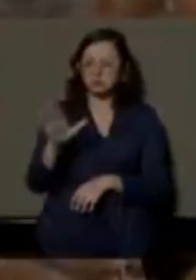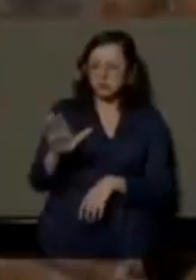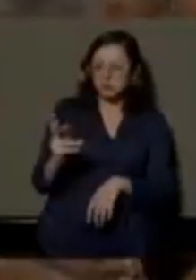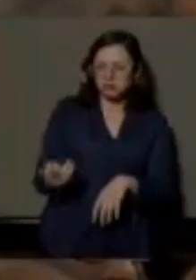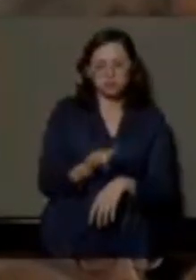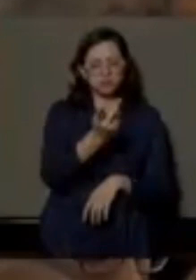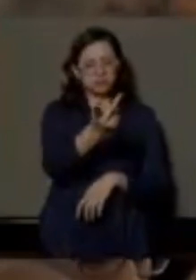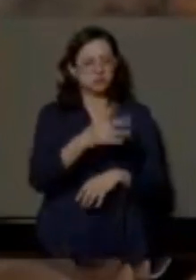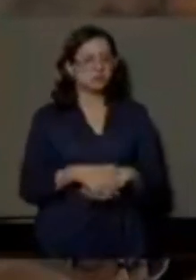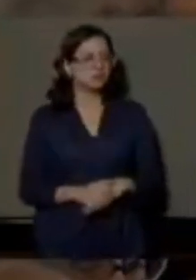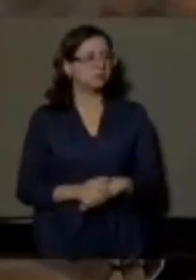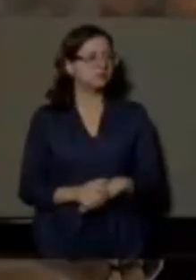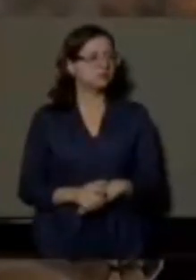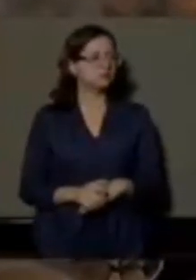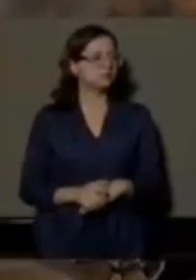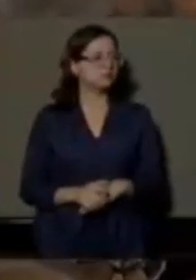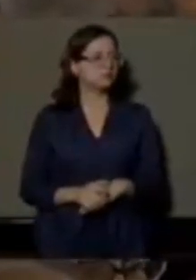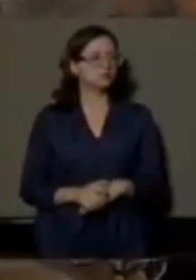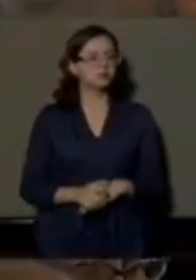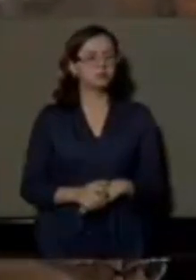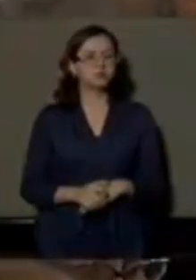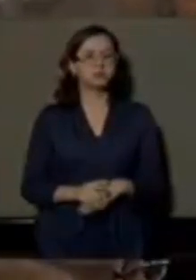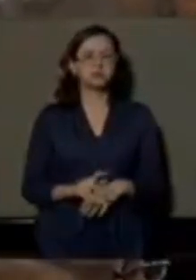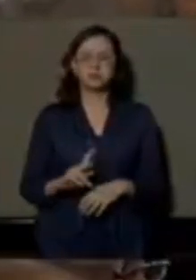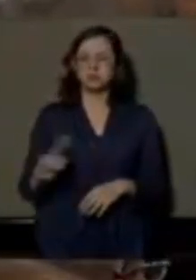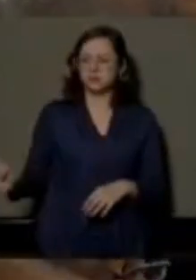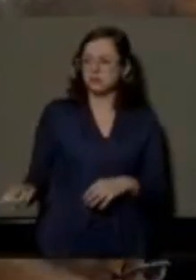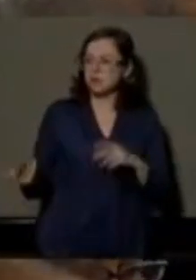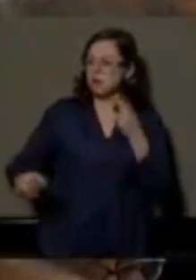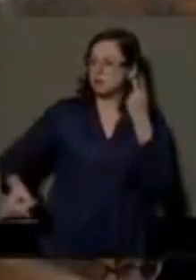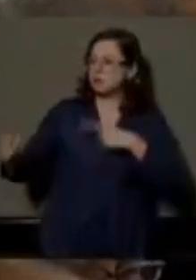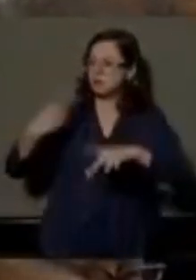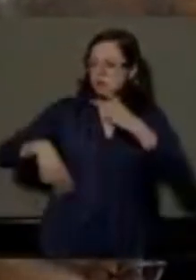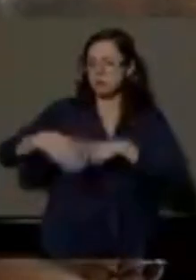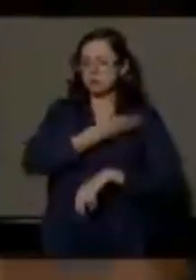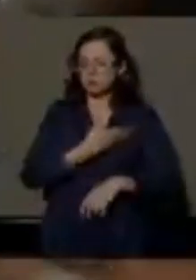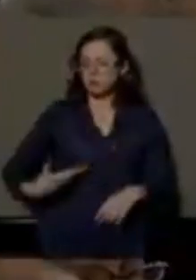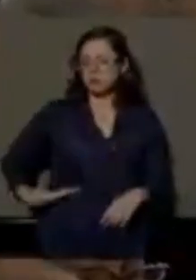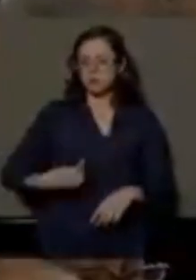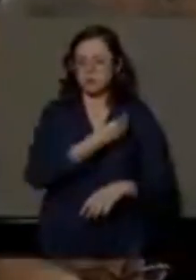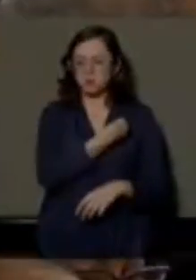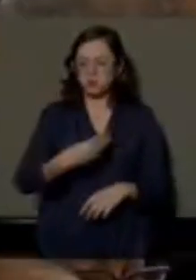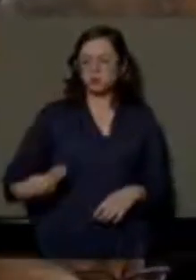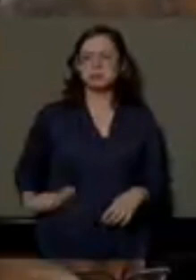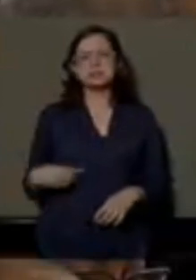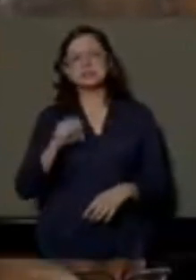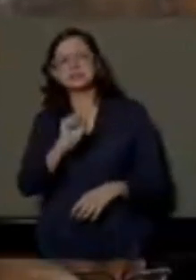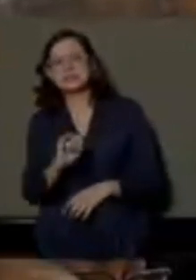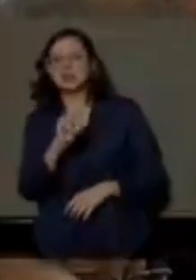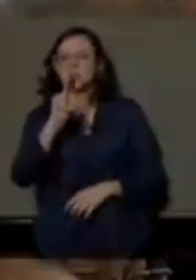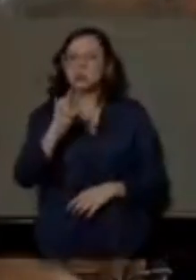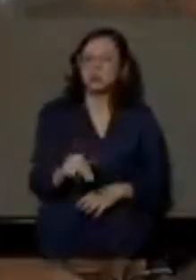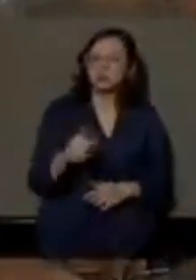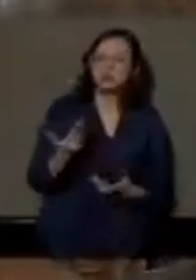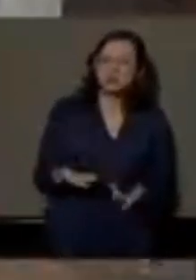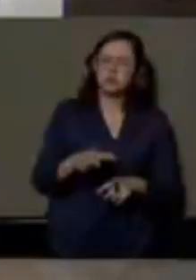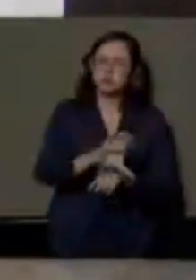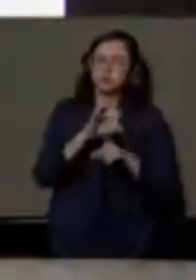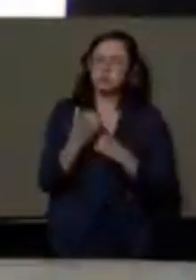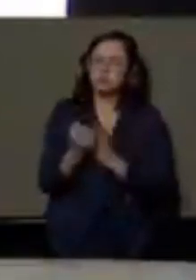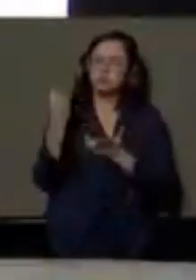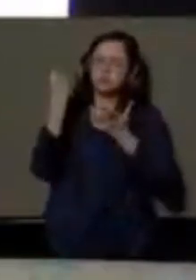Autoridades. Preguntarte, Irineo. ¿Vinieron presidentes municipales? ¿Cuál es la respuesta que se tiene por parte de